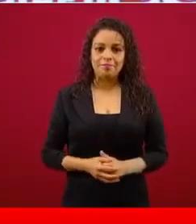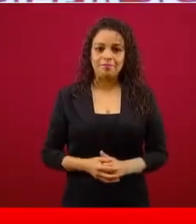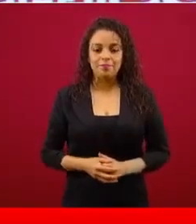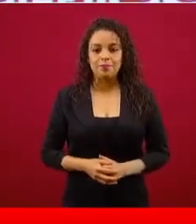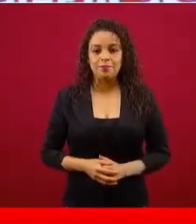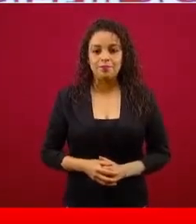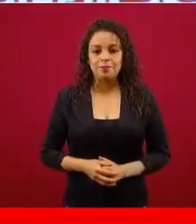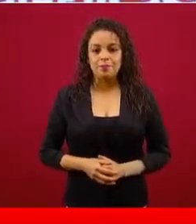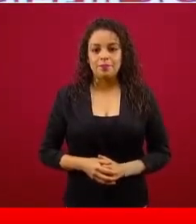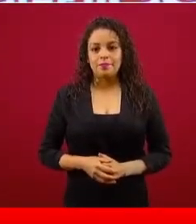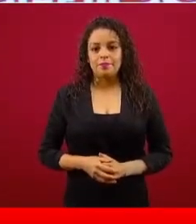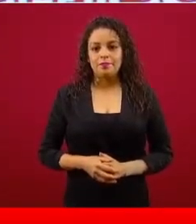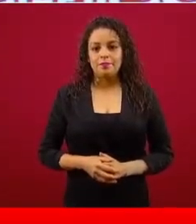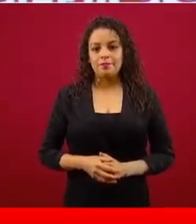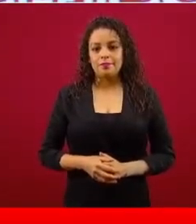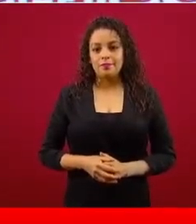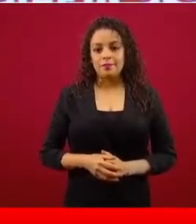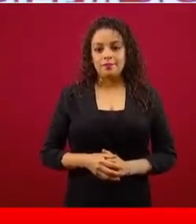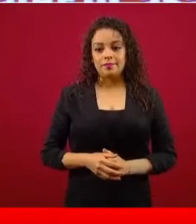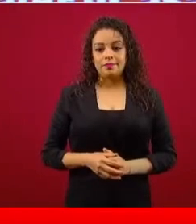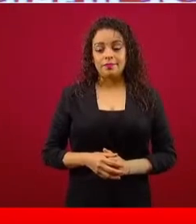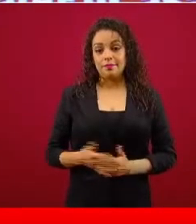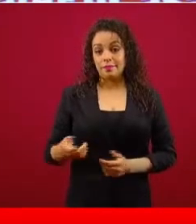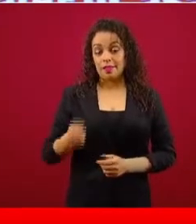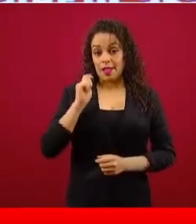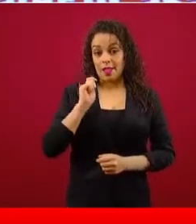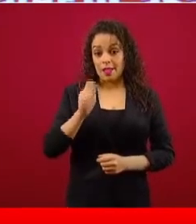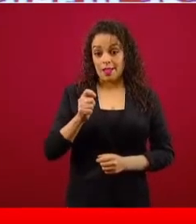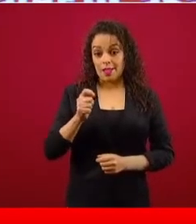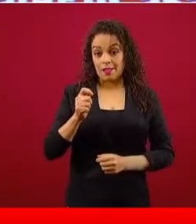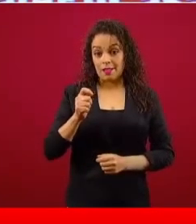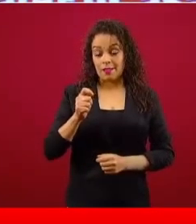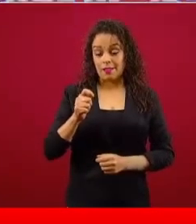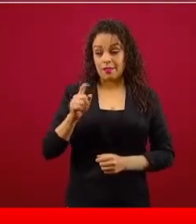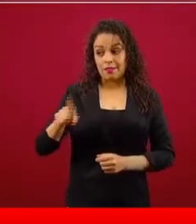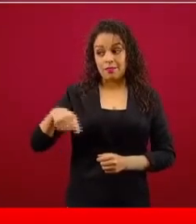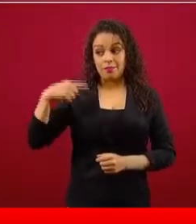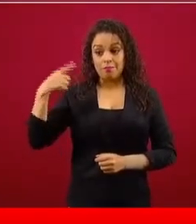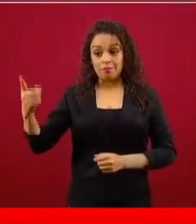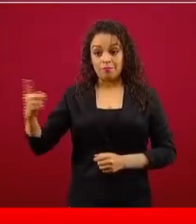porque el que hable por teléfono recomendando